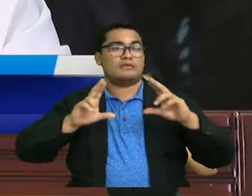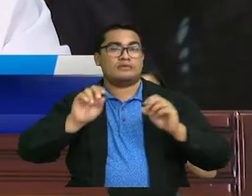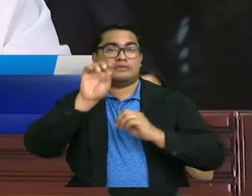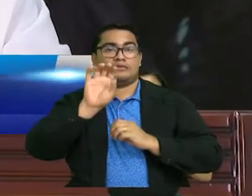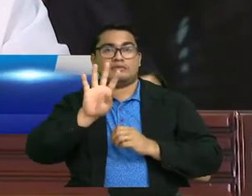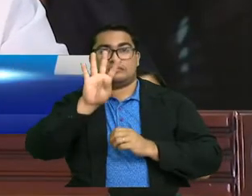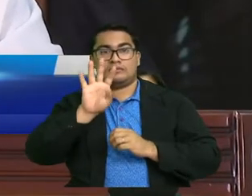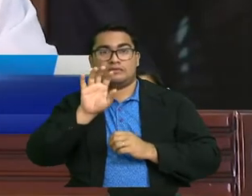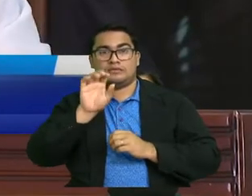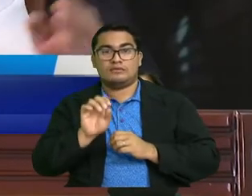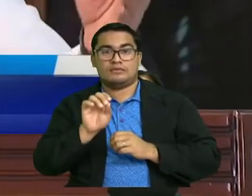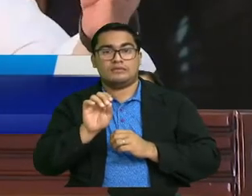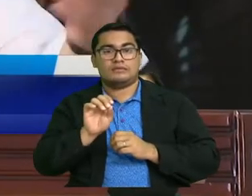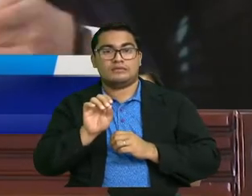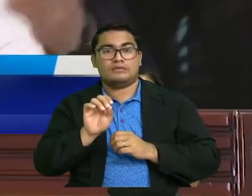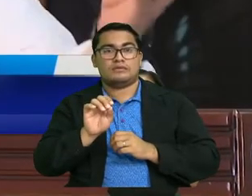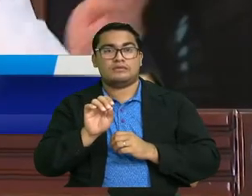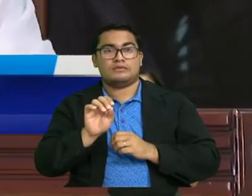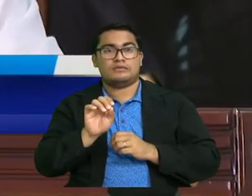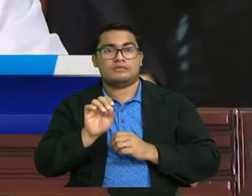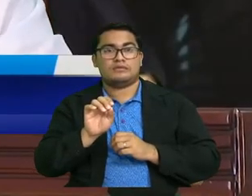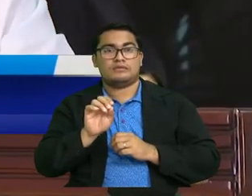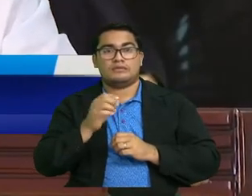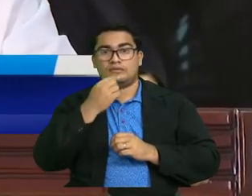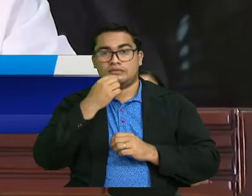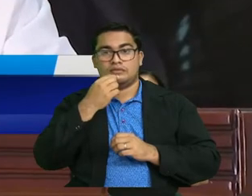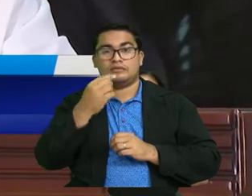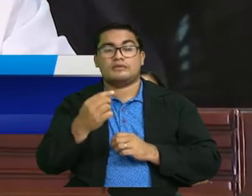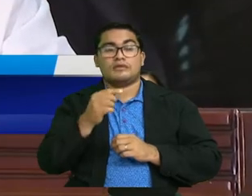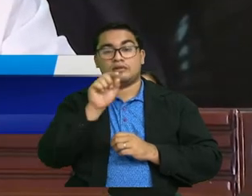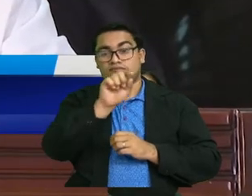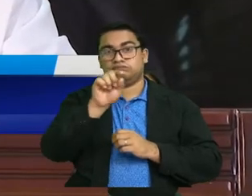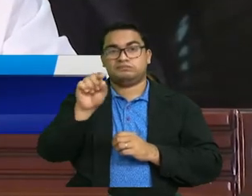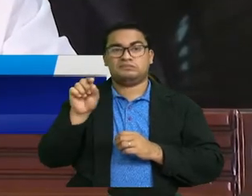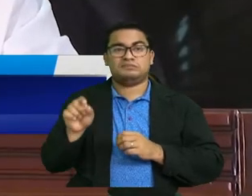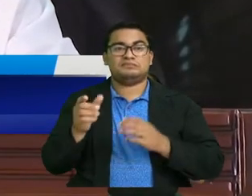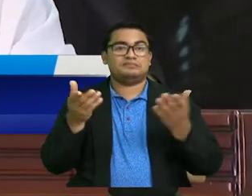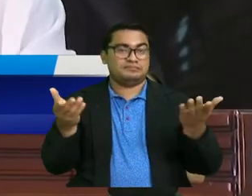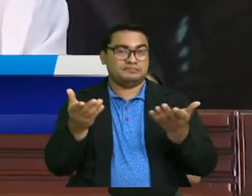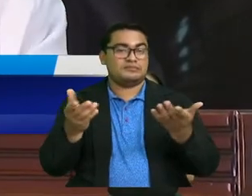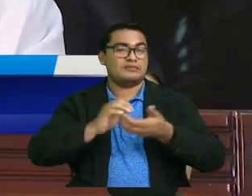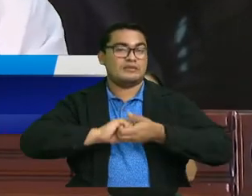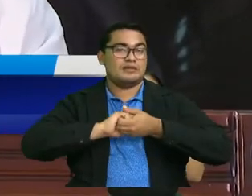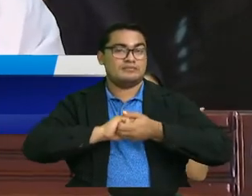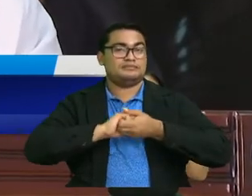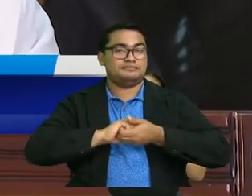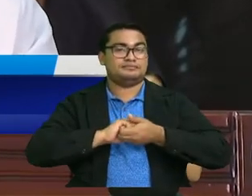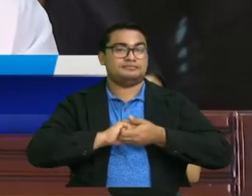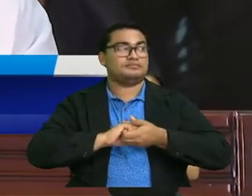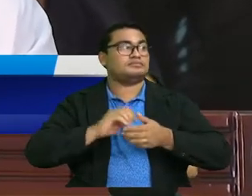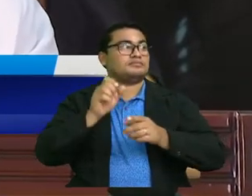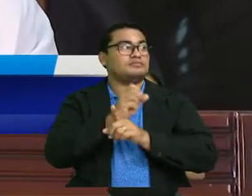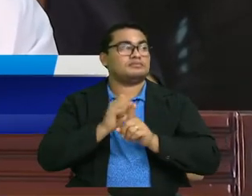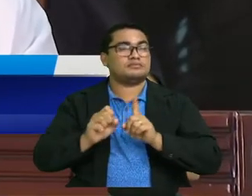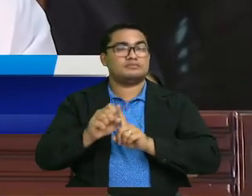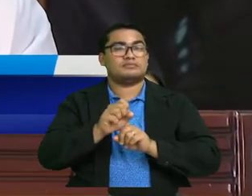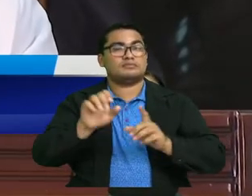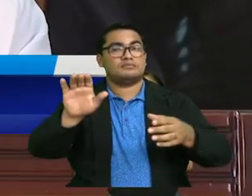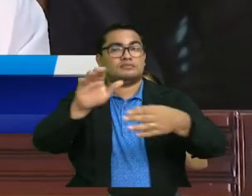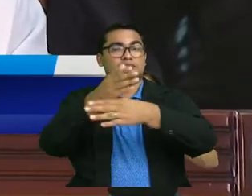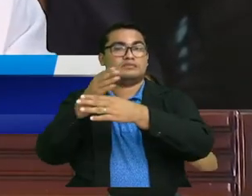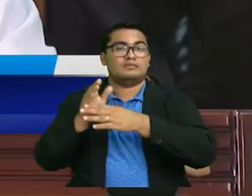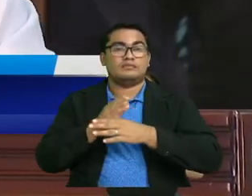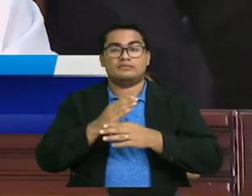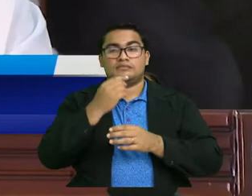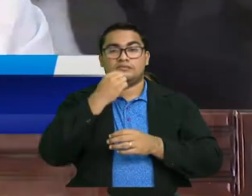equipadas este año. Porque estos compañeros nuestros de las organizaciones